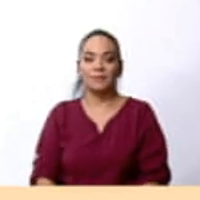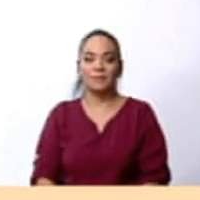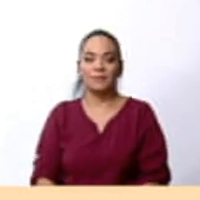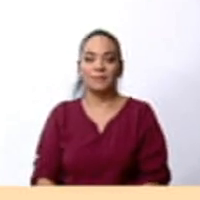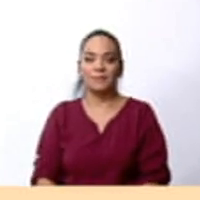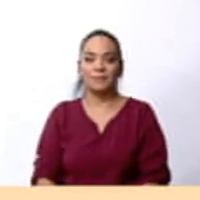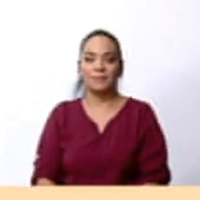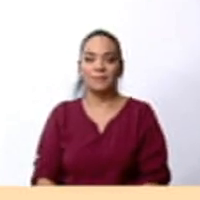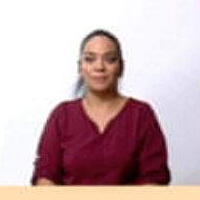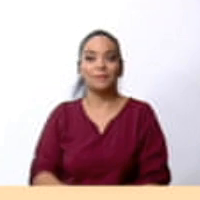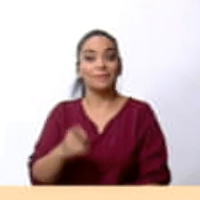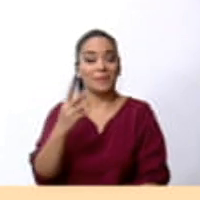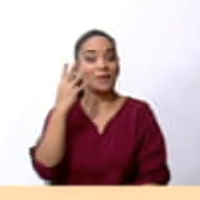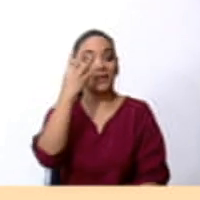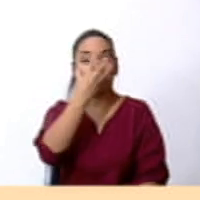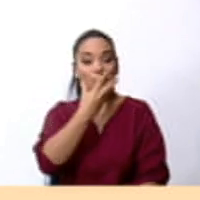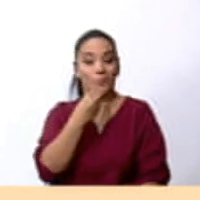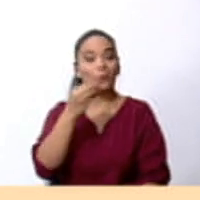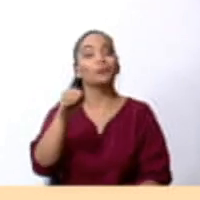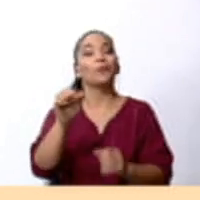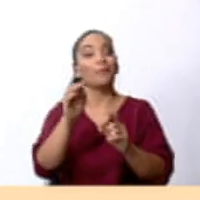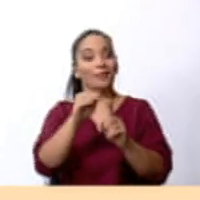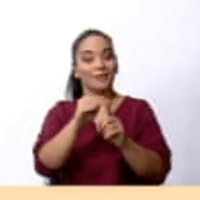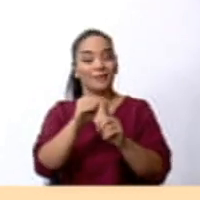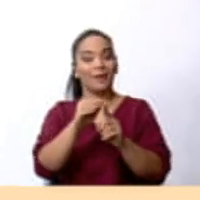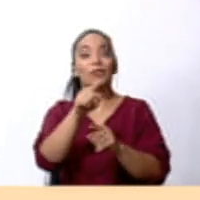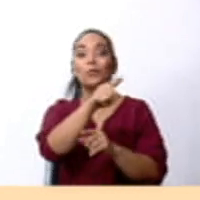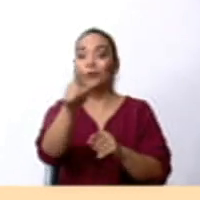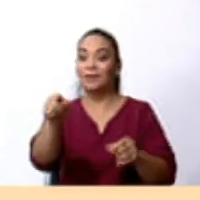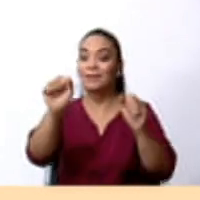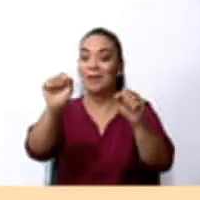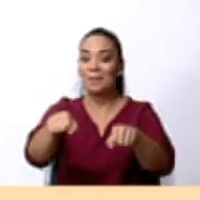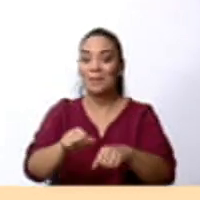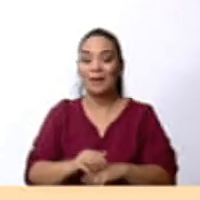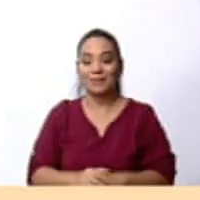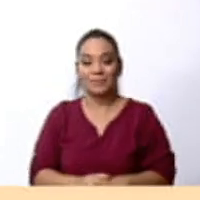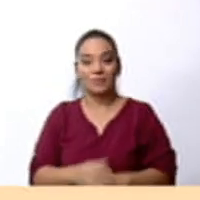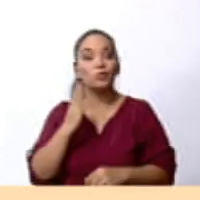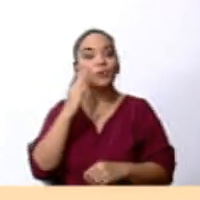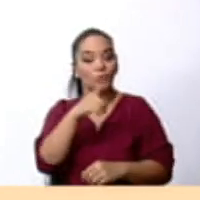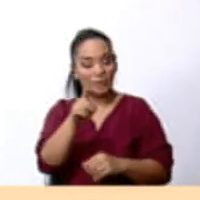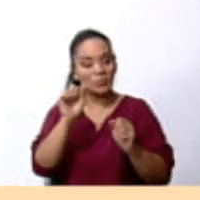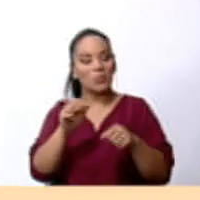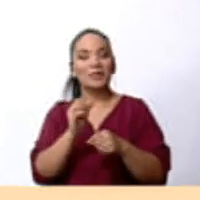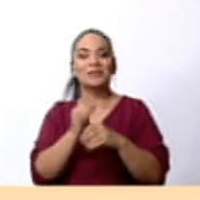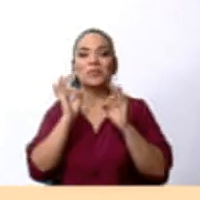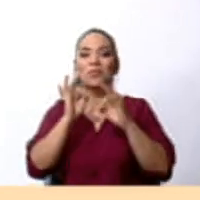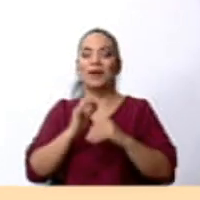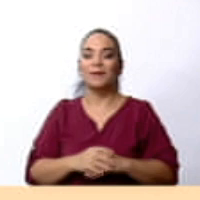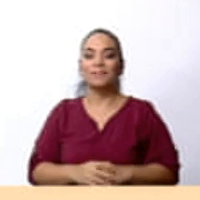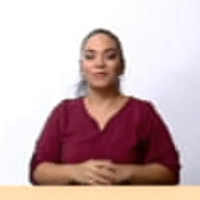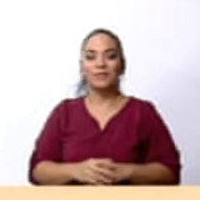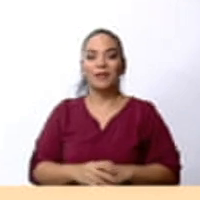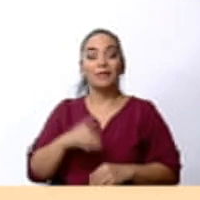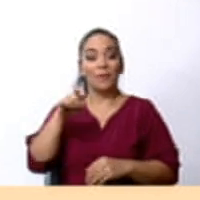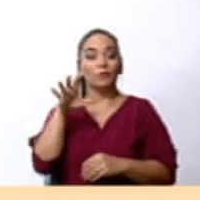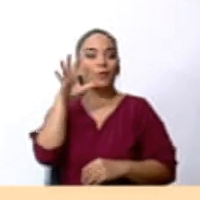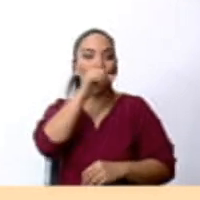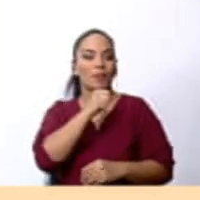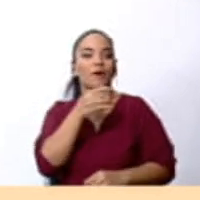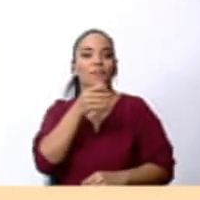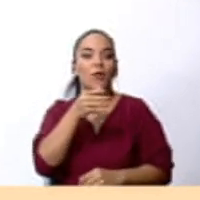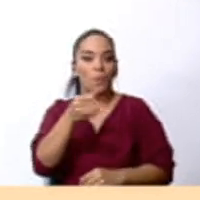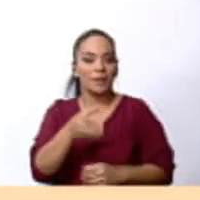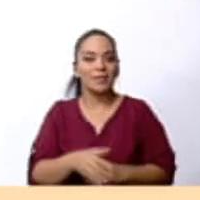y ese hermoso mensaje, sos muy capaz y yo sé que lo pueden hacer muy bien. Tenemos que tomar en cuenta las siguientes